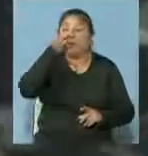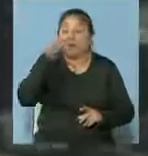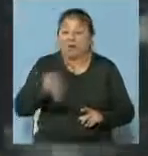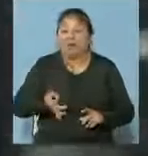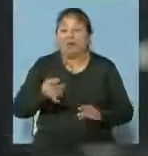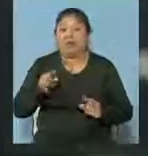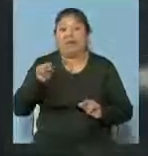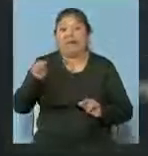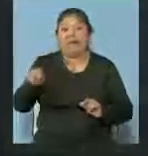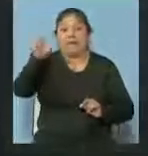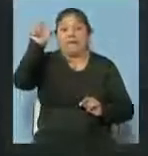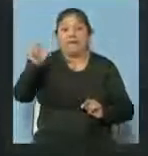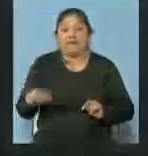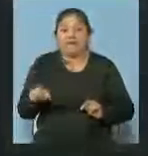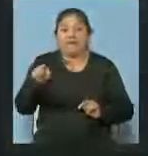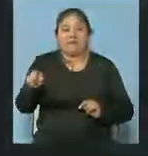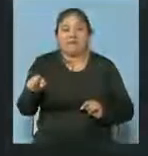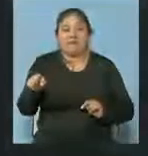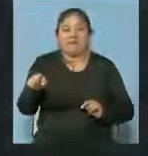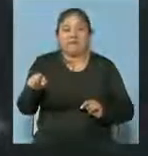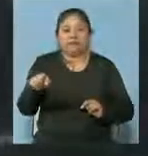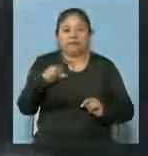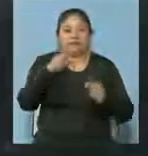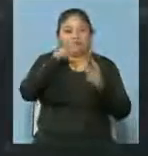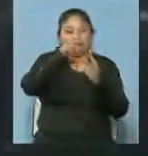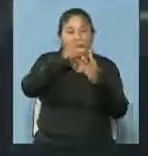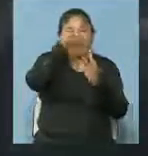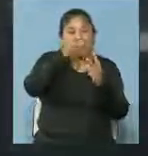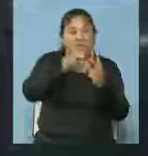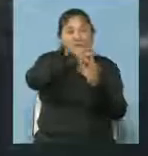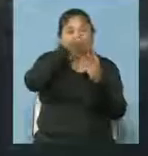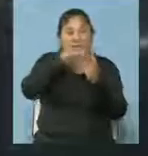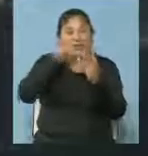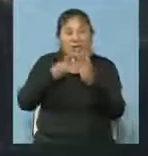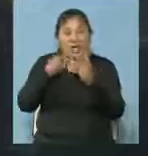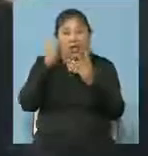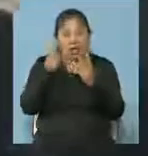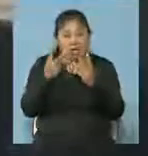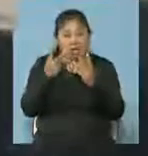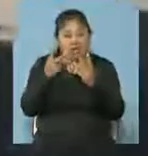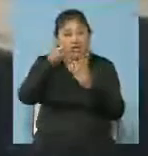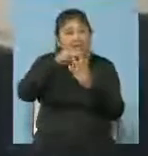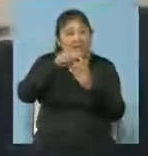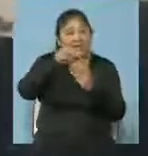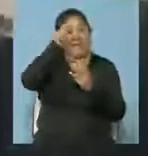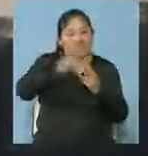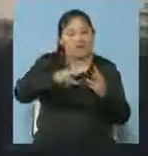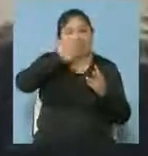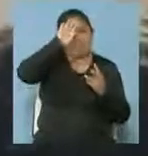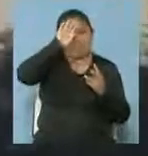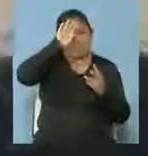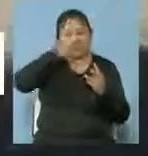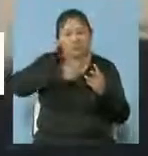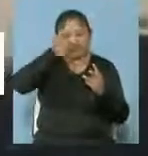persona estuvo acompañada de dos efectivos policiales que ahora están cumpliendo la cuarentena, porque al percatarse